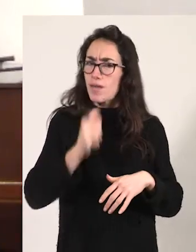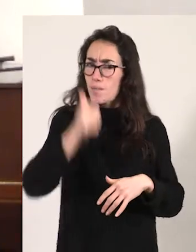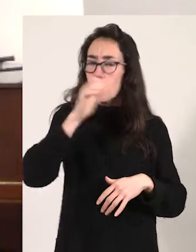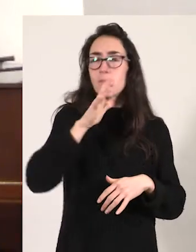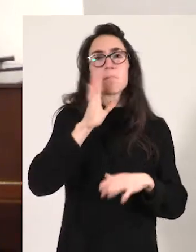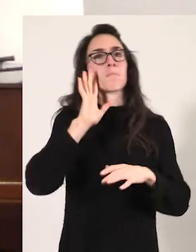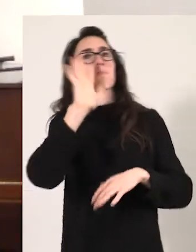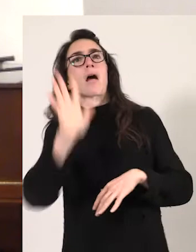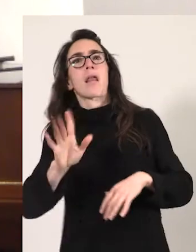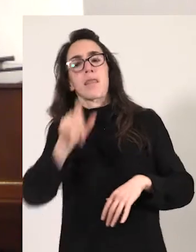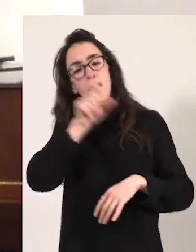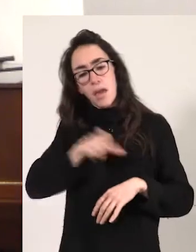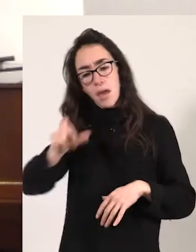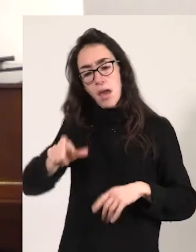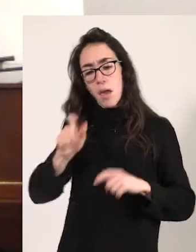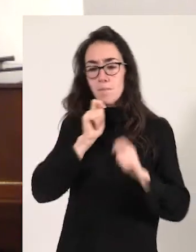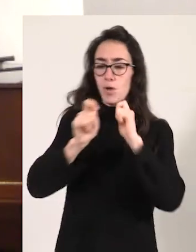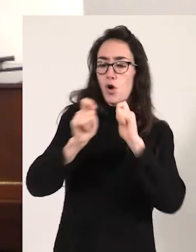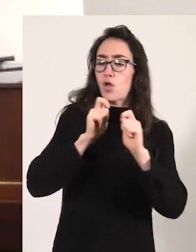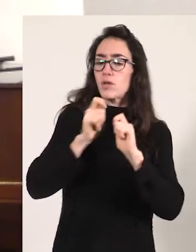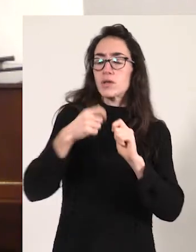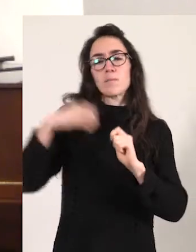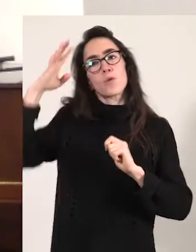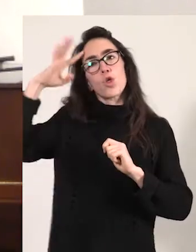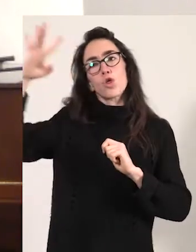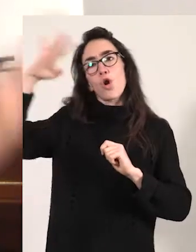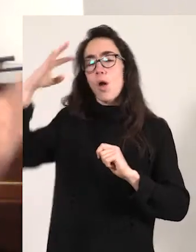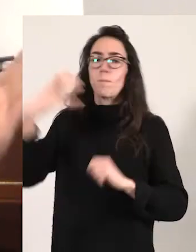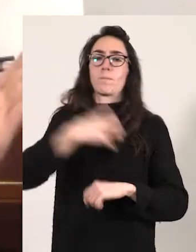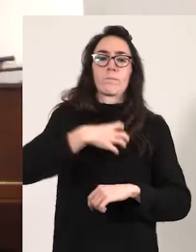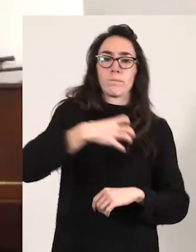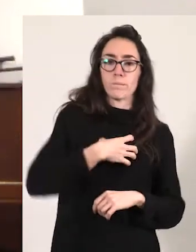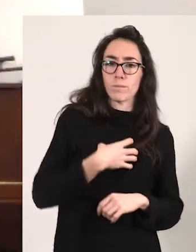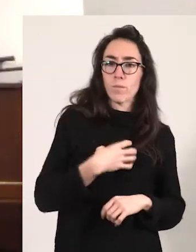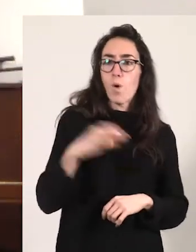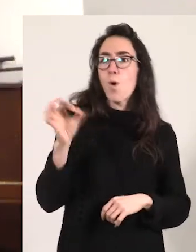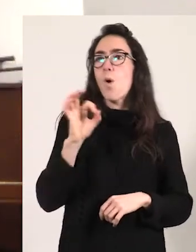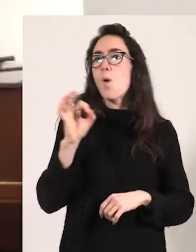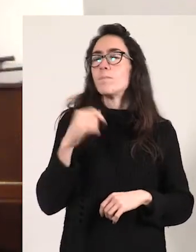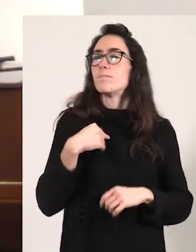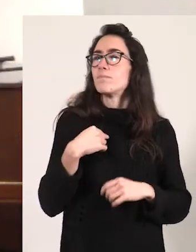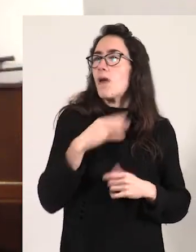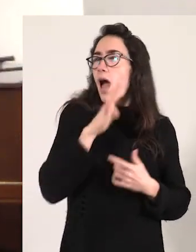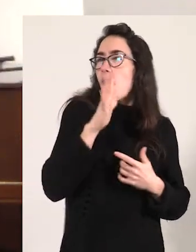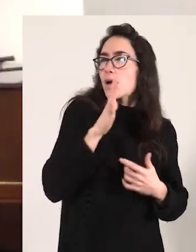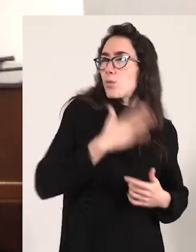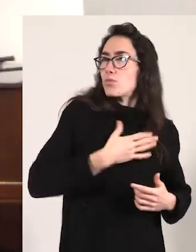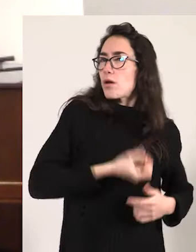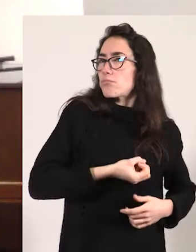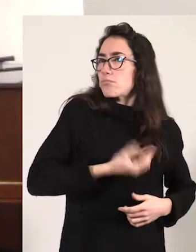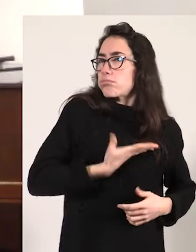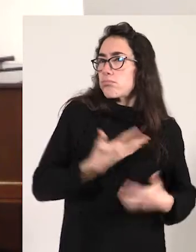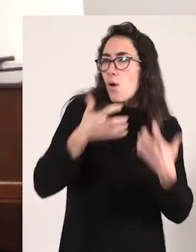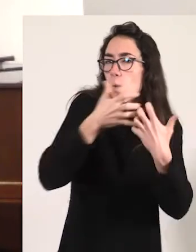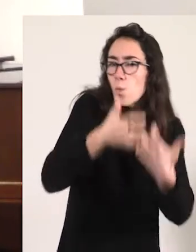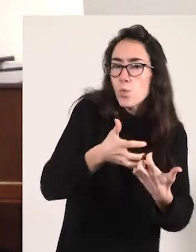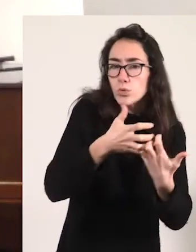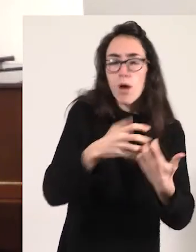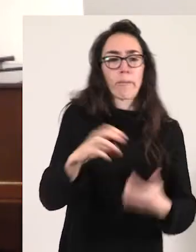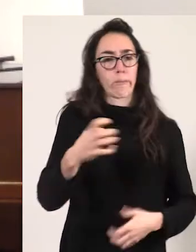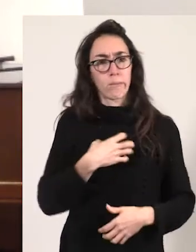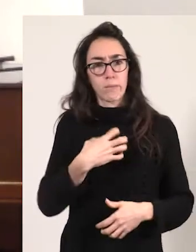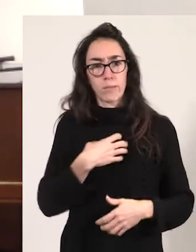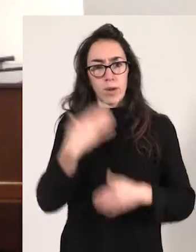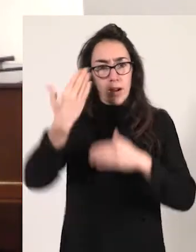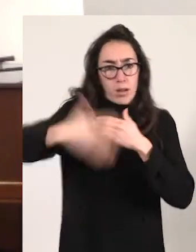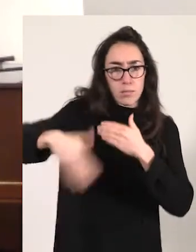es aún más complicado, porque parece que los y las periodistas no tenemos que tener una ideología o yo qué sé, causas por las cuales